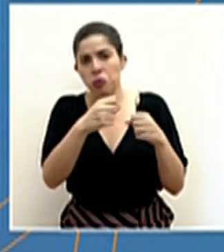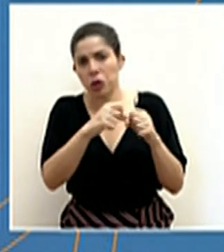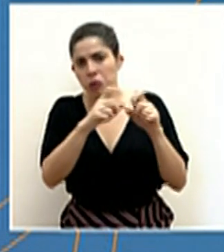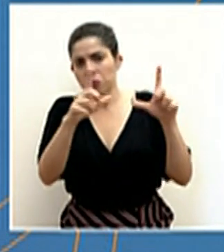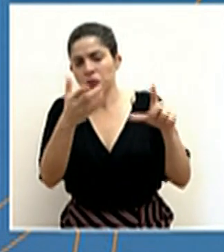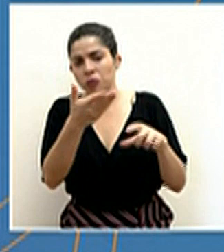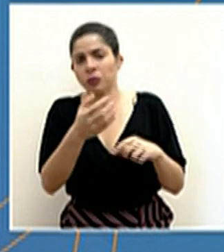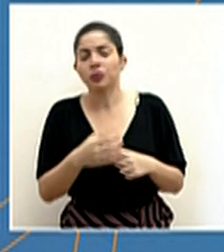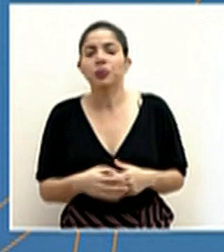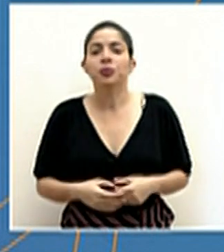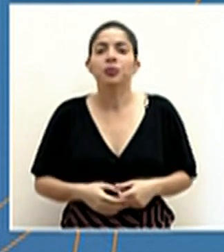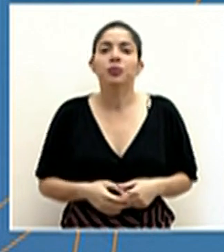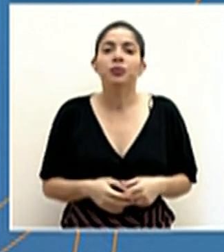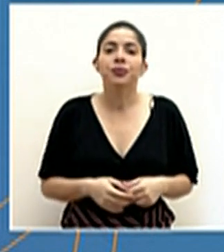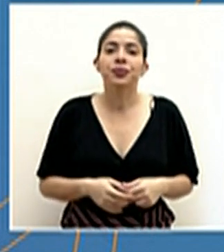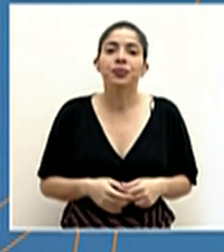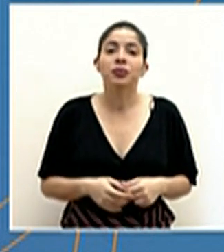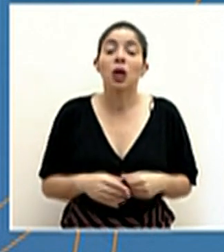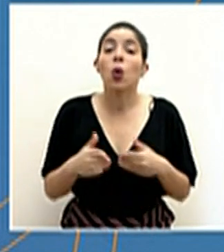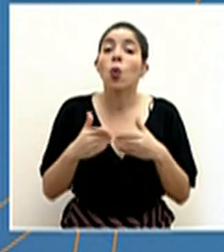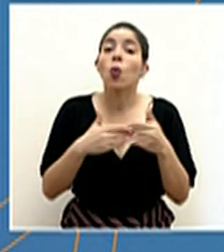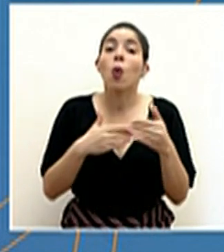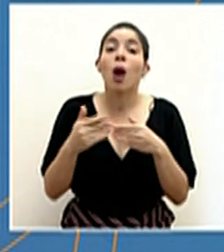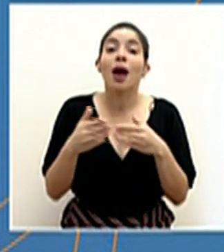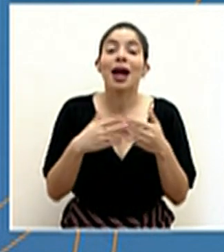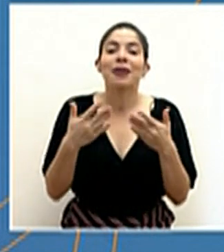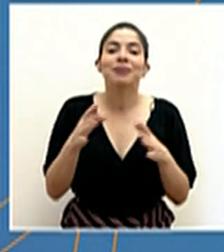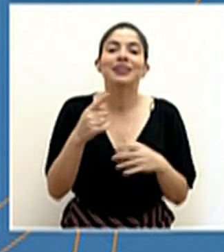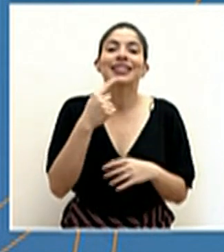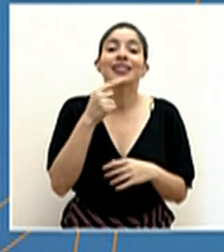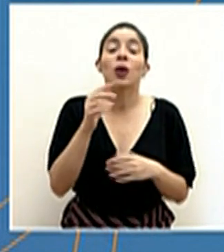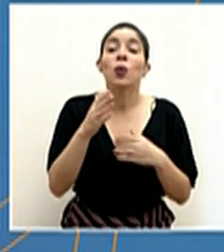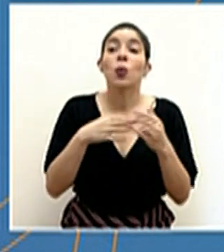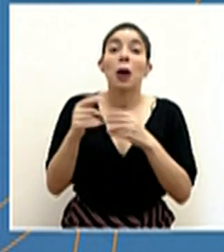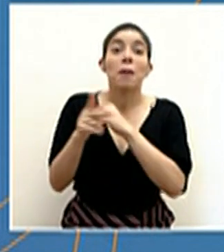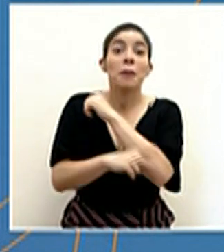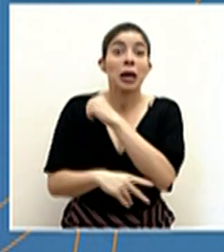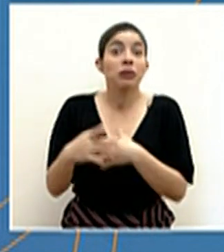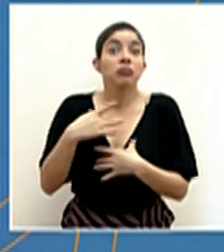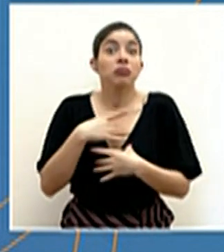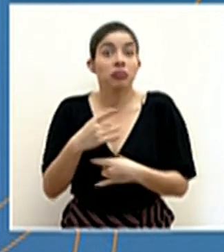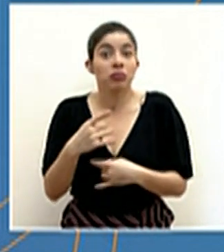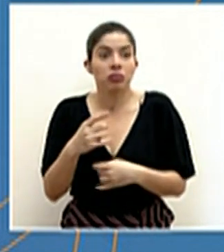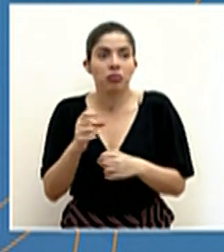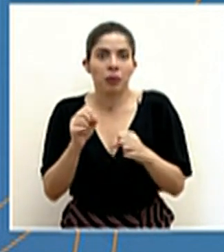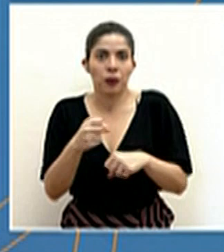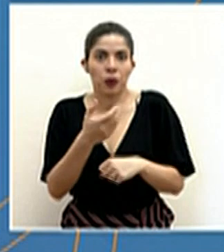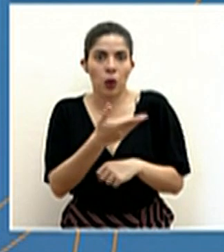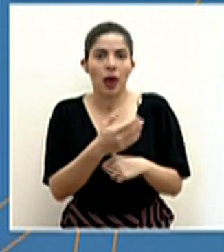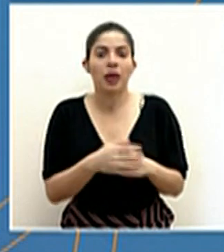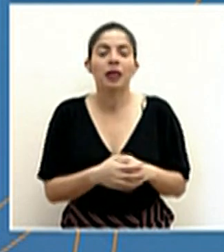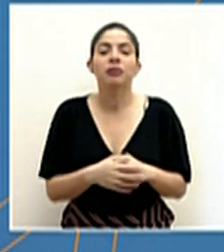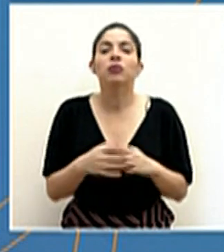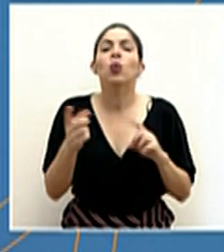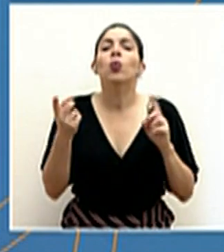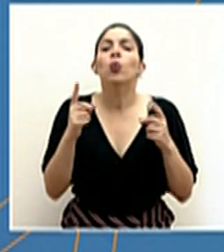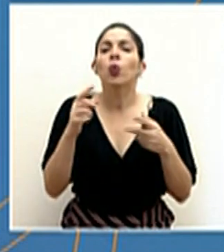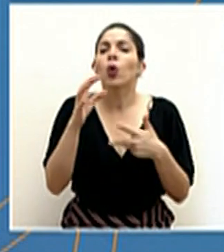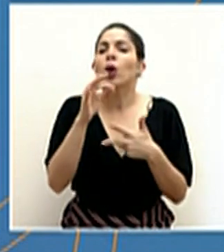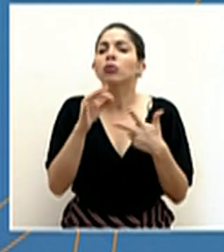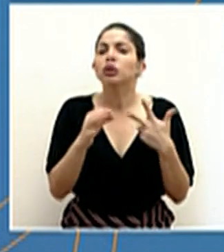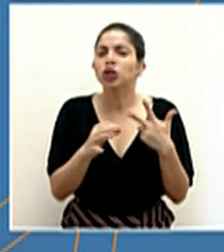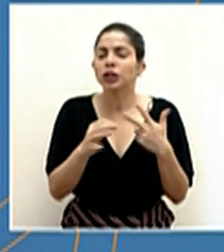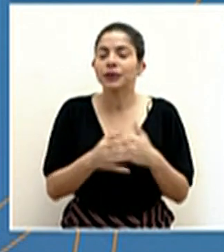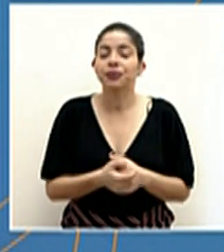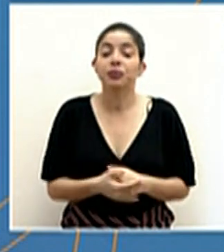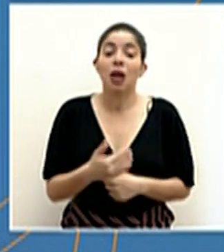mostrar, y cualquier, como les digo, cualquier otro país que se sume, presenta las siguientes opciones.